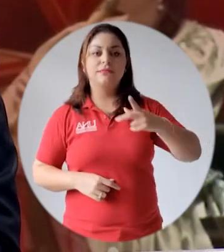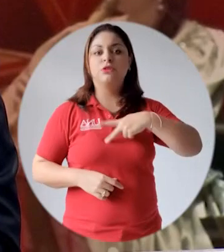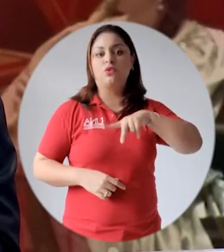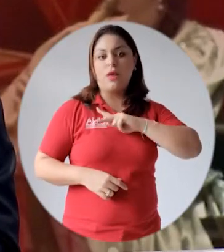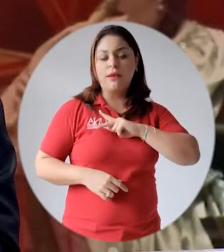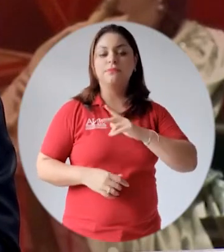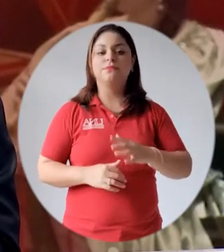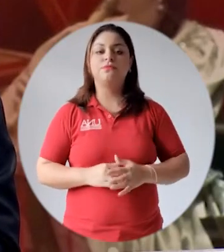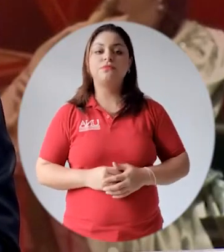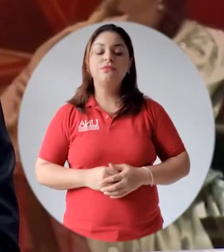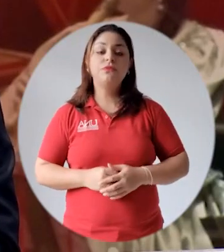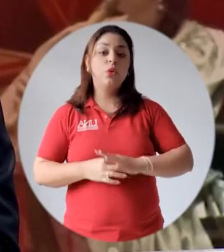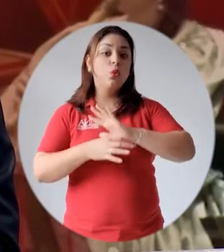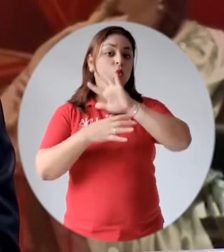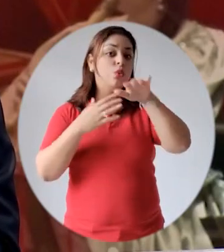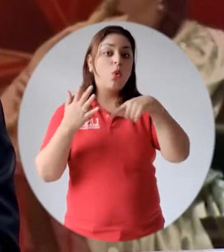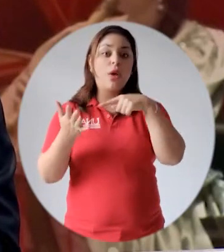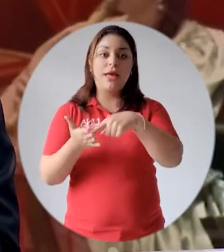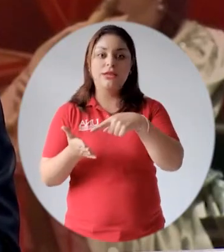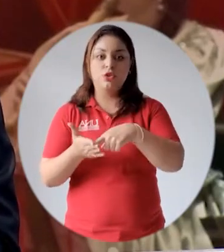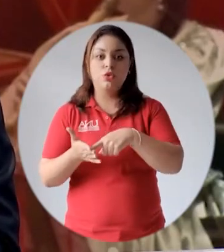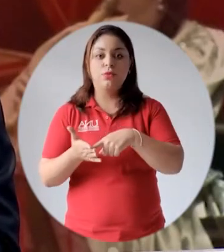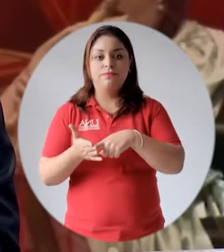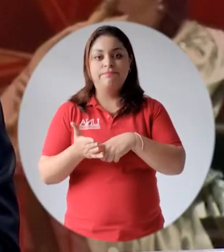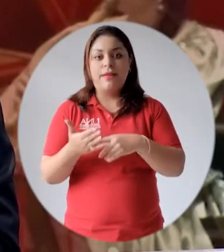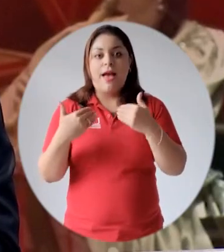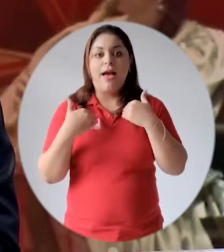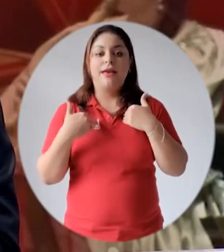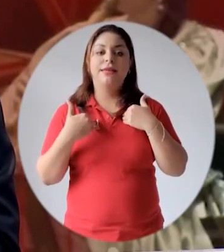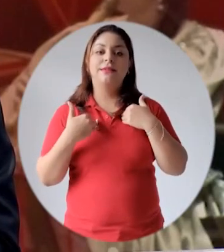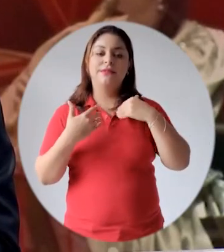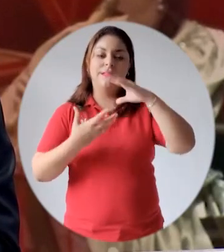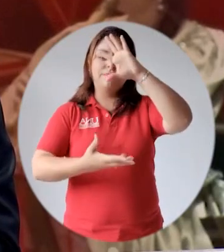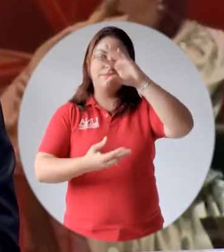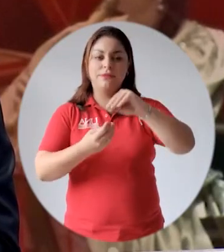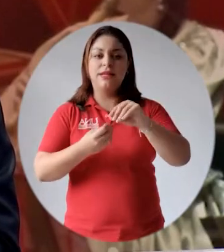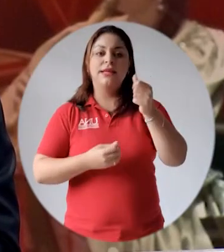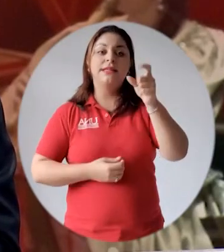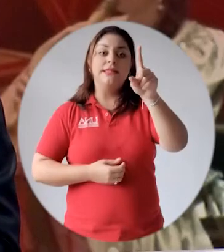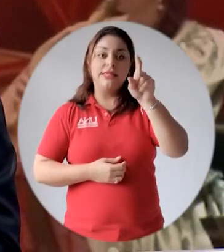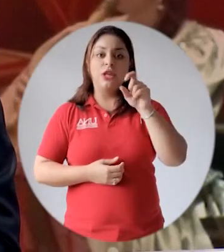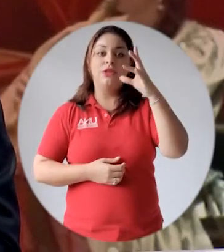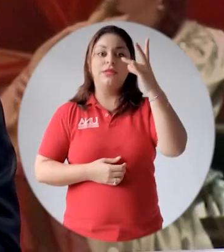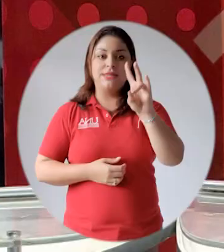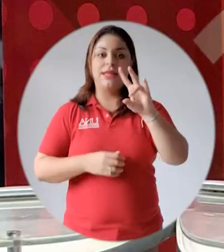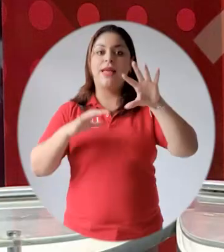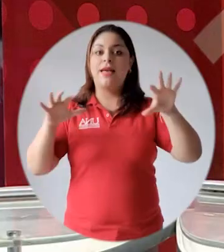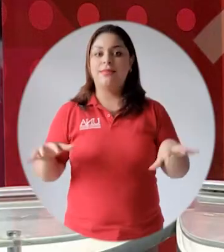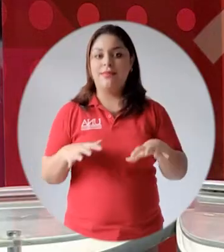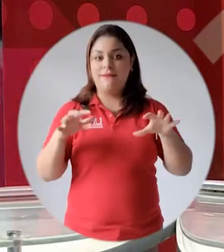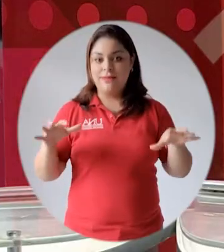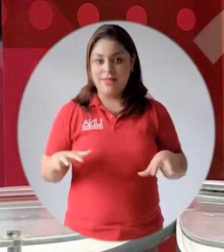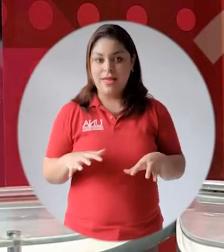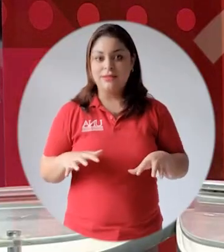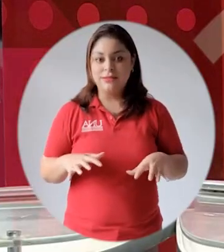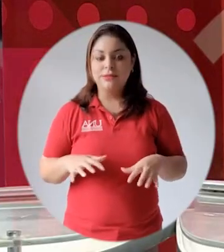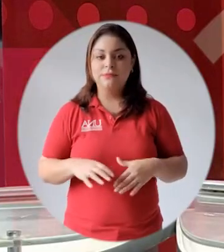de trabajo son aquellas que están contenidas en trabajo doméstico no remunerado, el trabajo remunerado, que es lo que comúnmente pues conocemos como